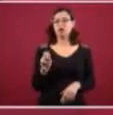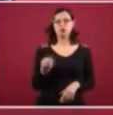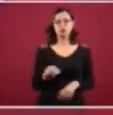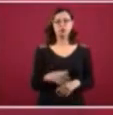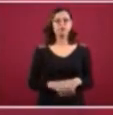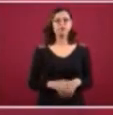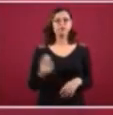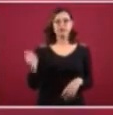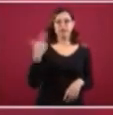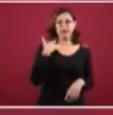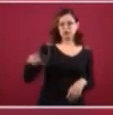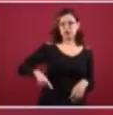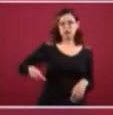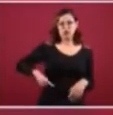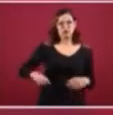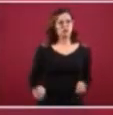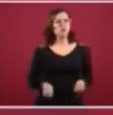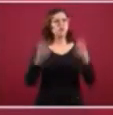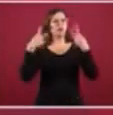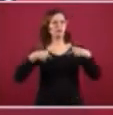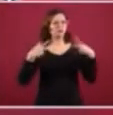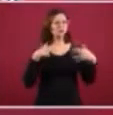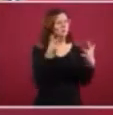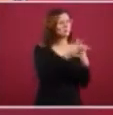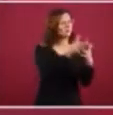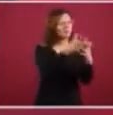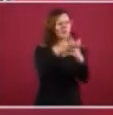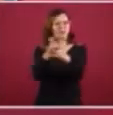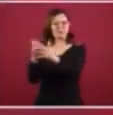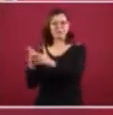los gobiernos pasados, y tengo que tratar